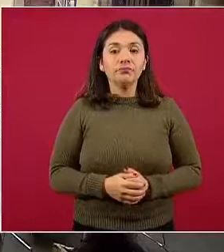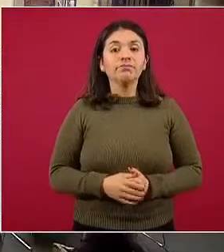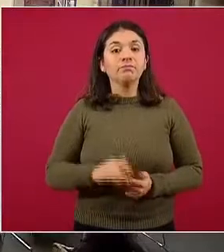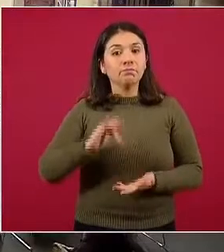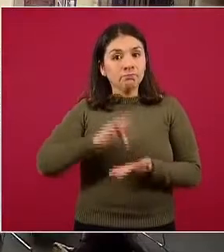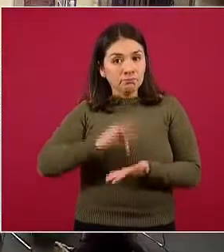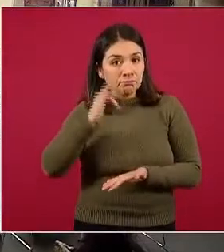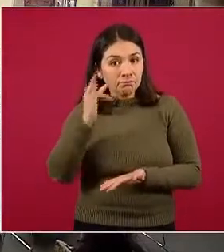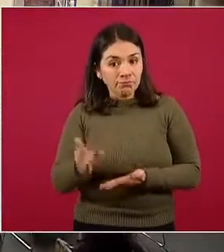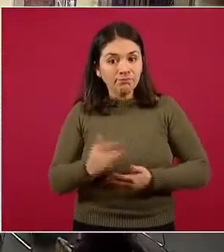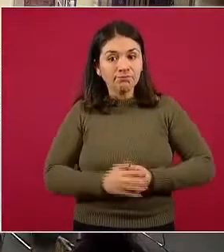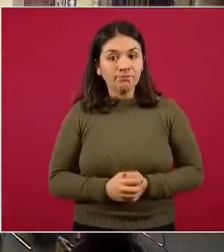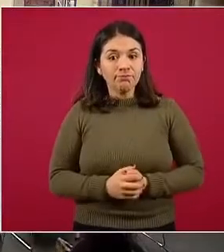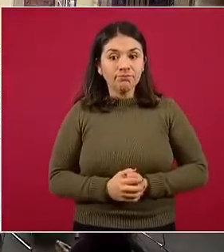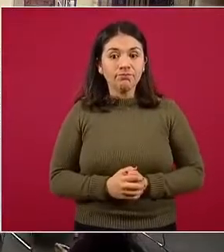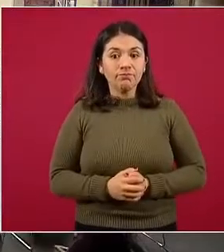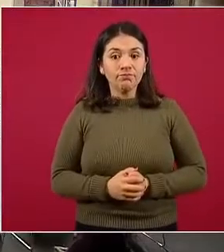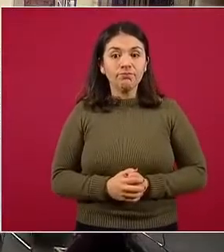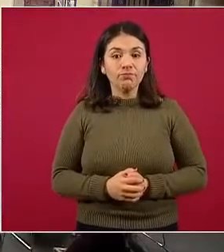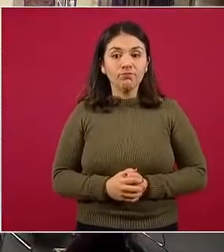Muchas gracias.